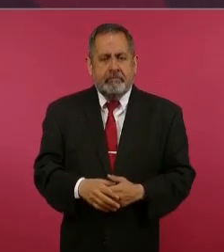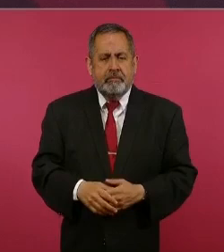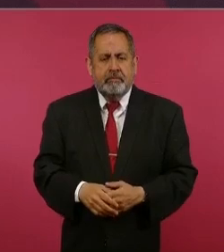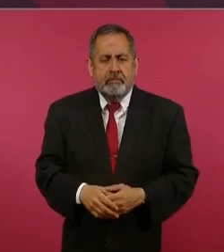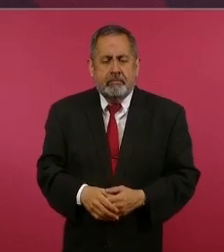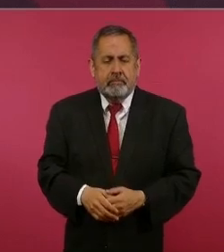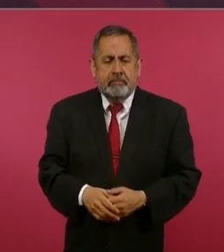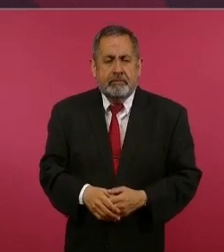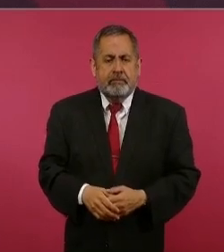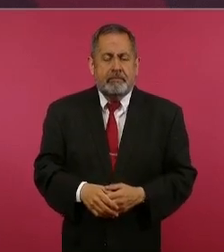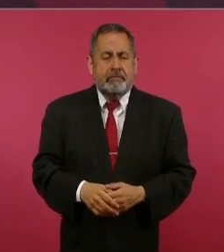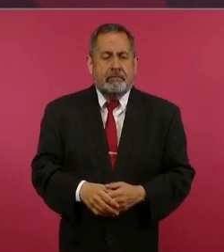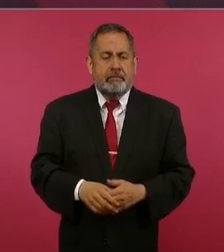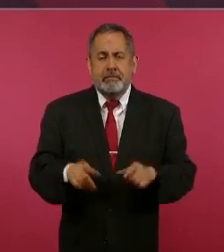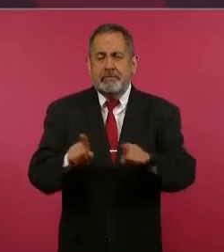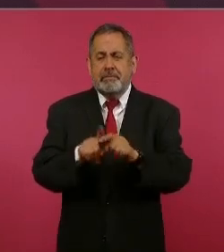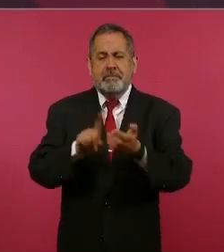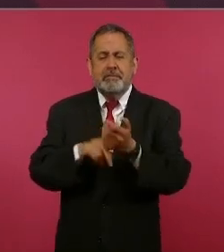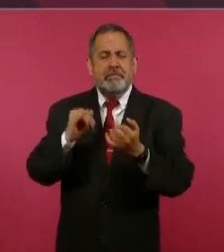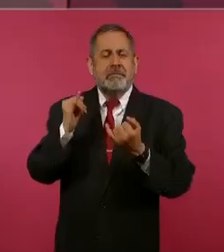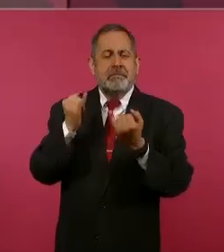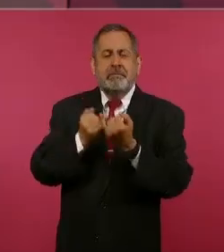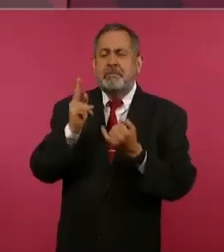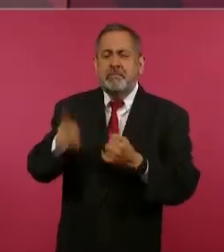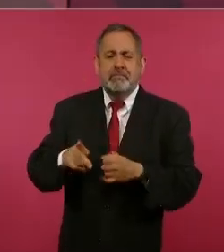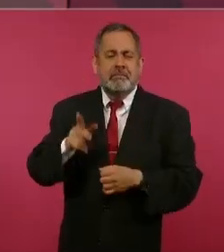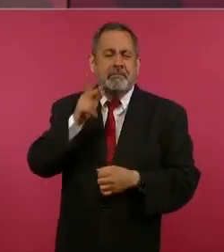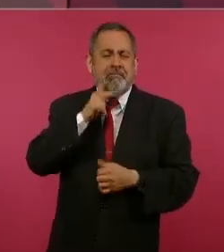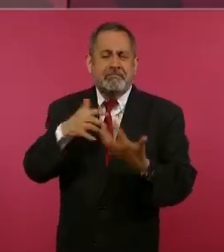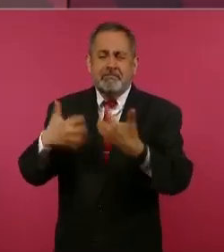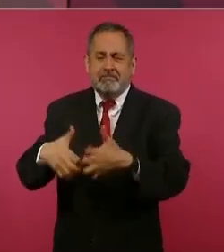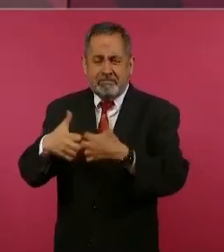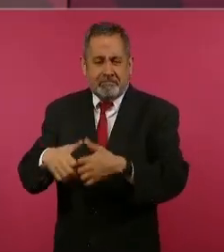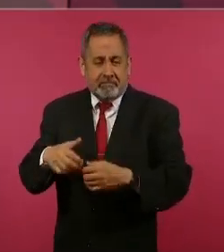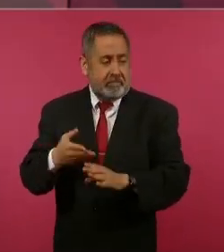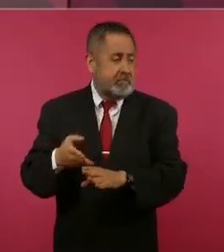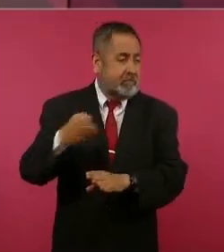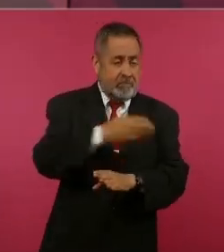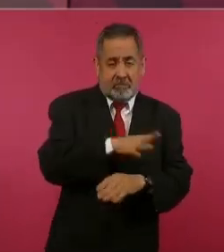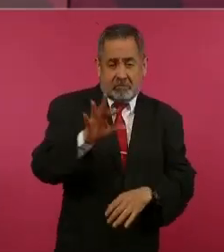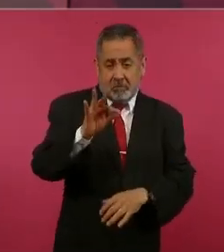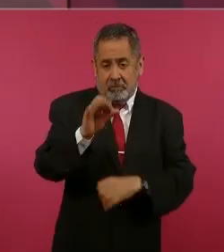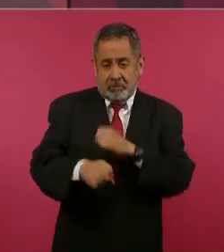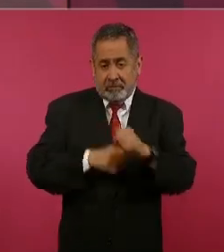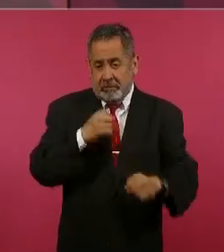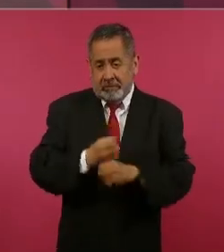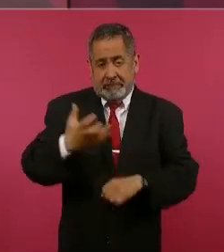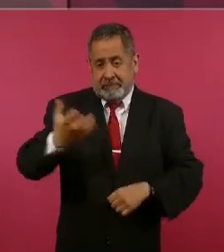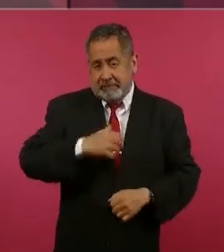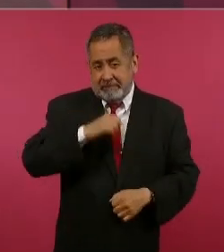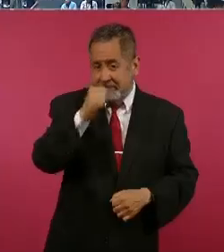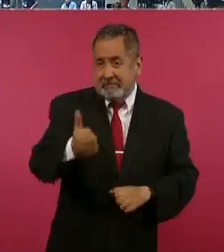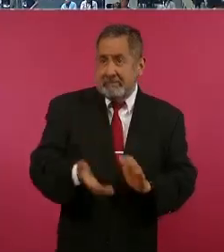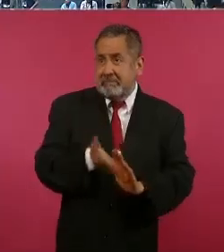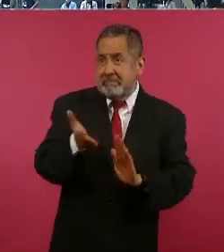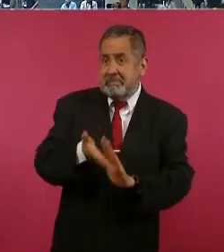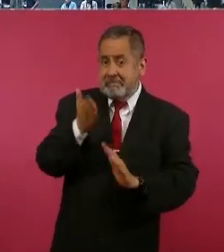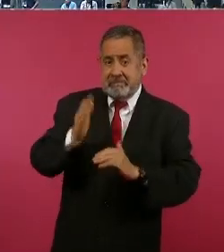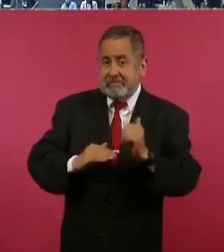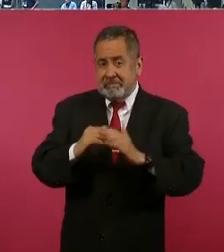de las refinerías. Más de 40 años sin hacer una